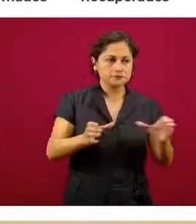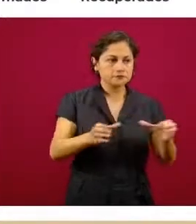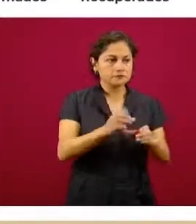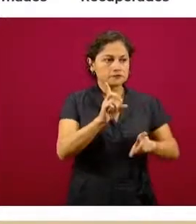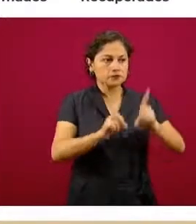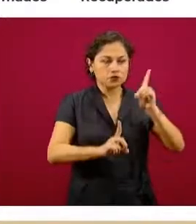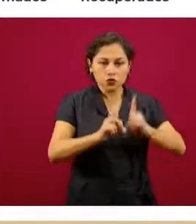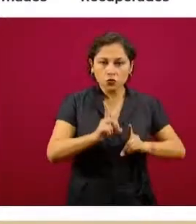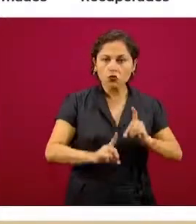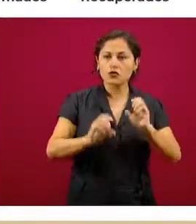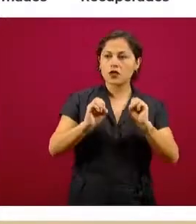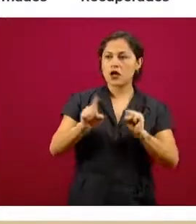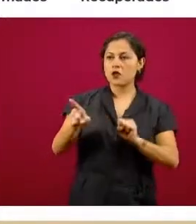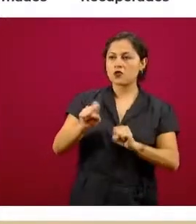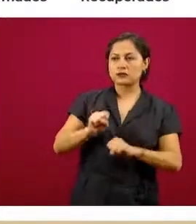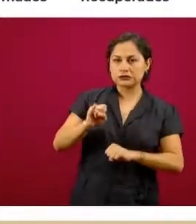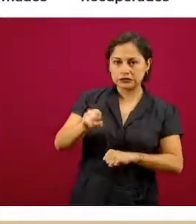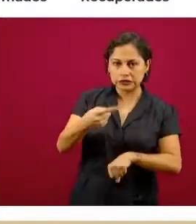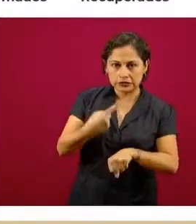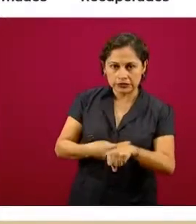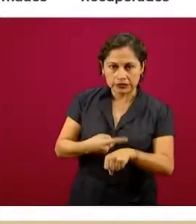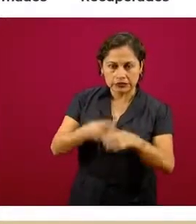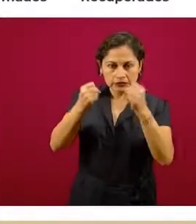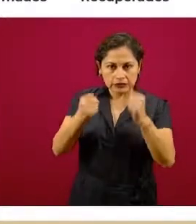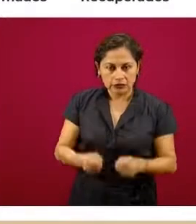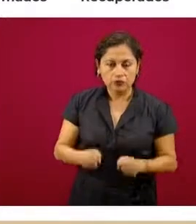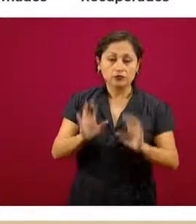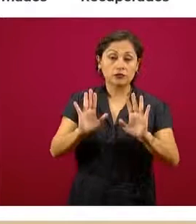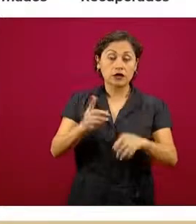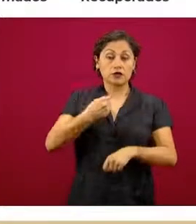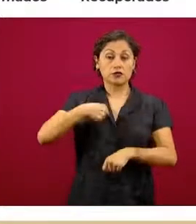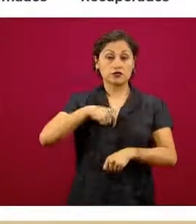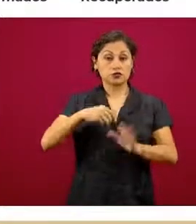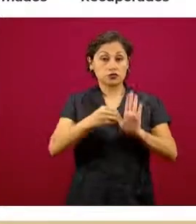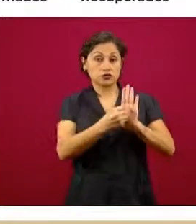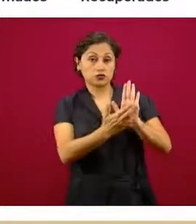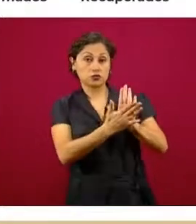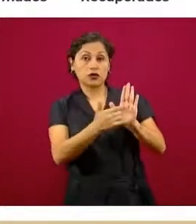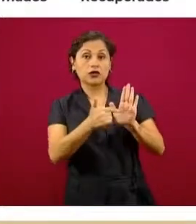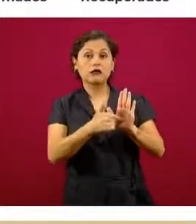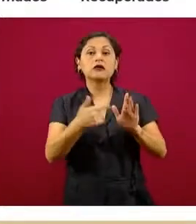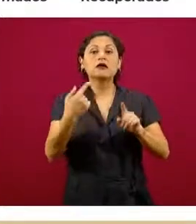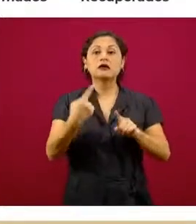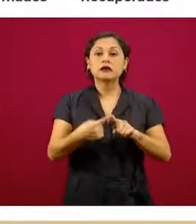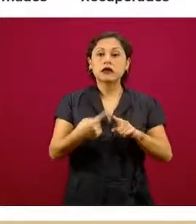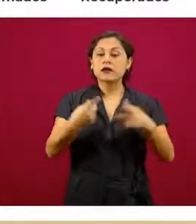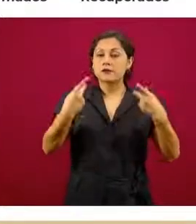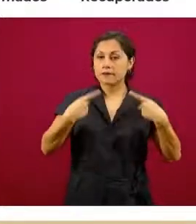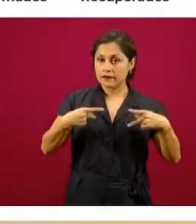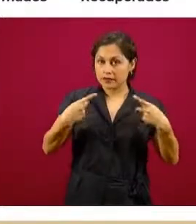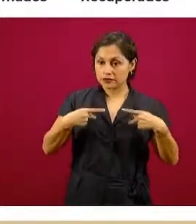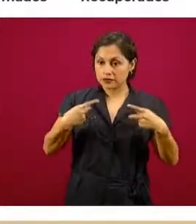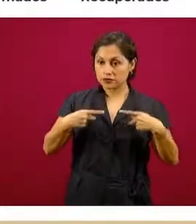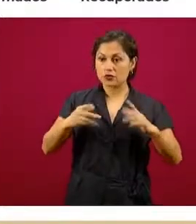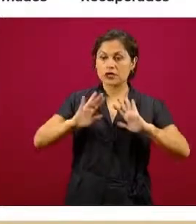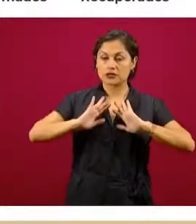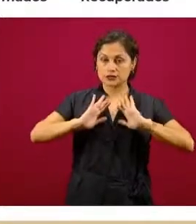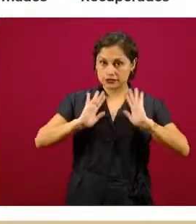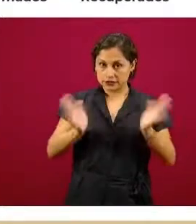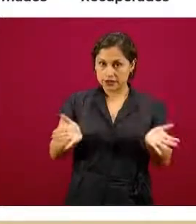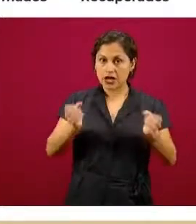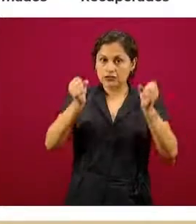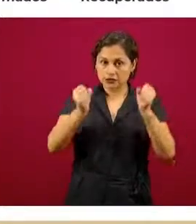los confirmados más los aún sospechosos. Nosotros los enfocamos para esta presentación en los casos confirmados, que